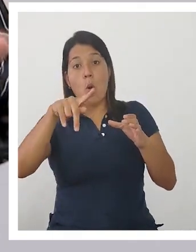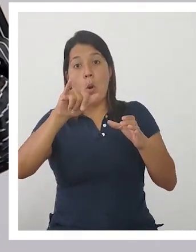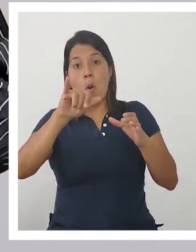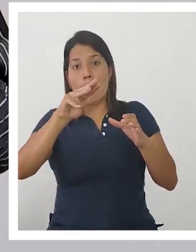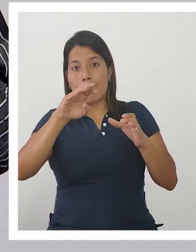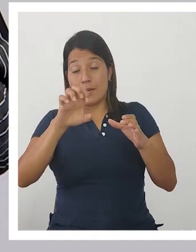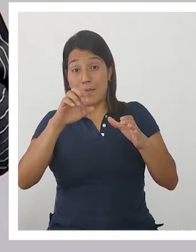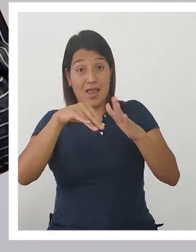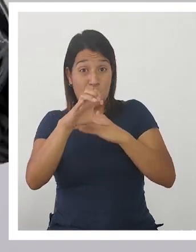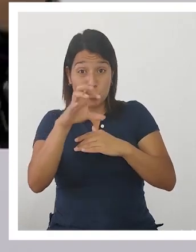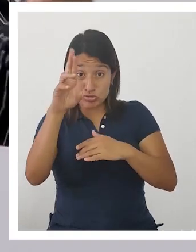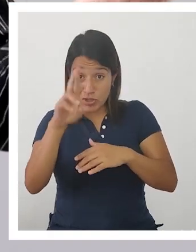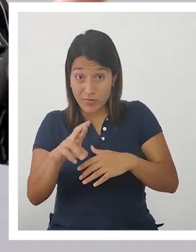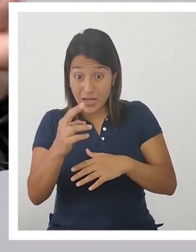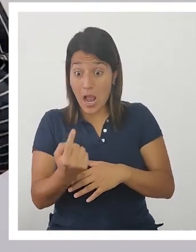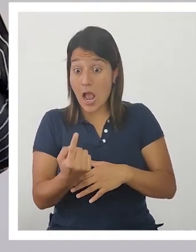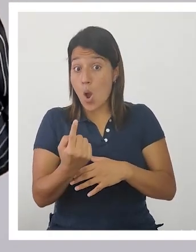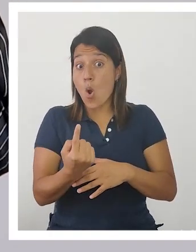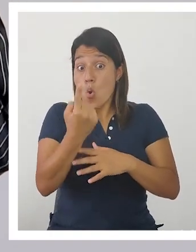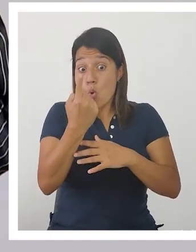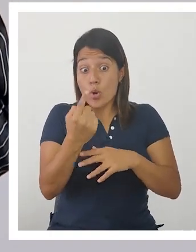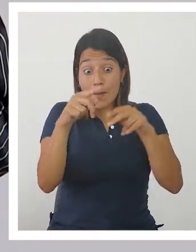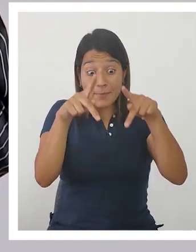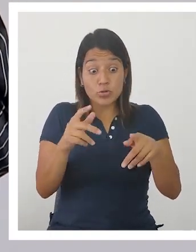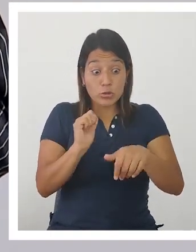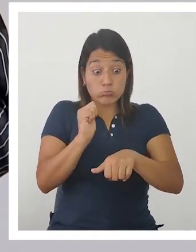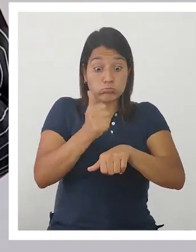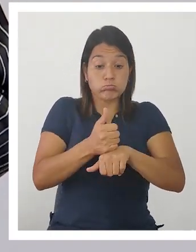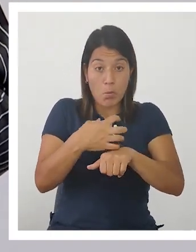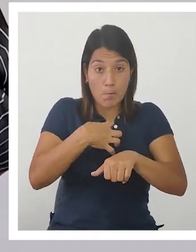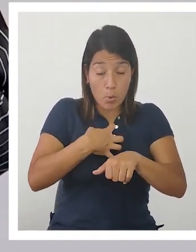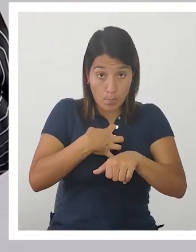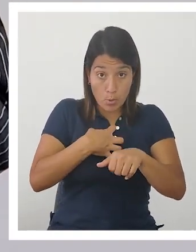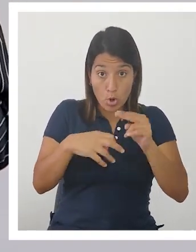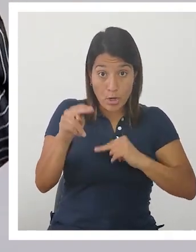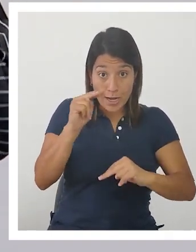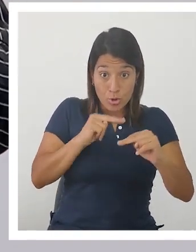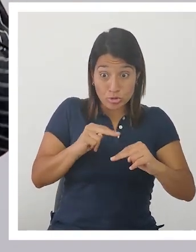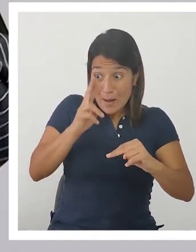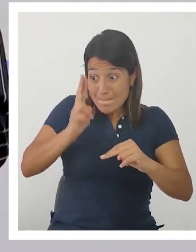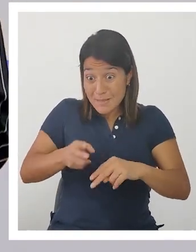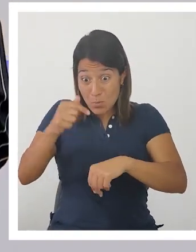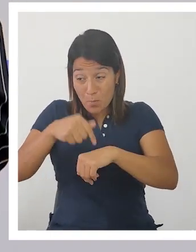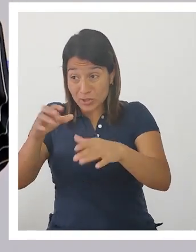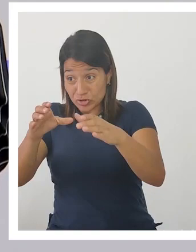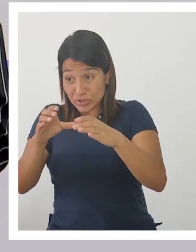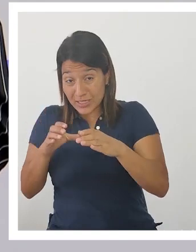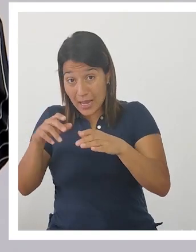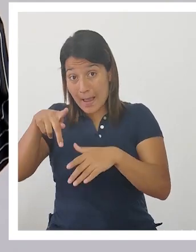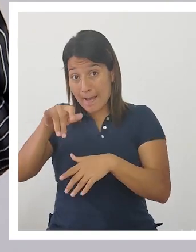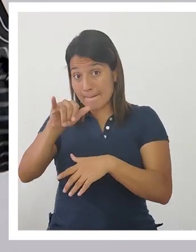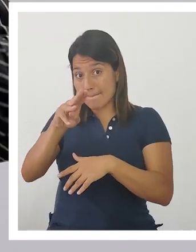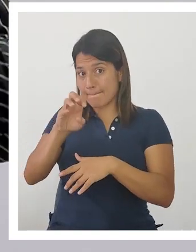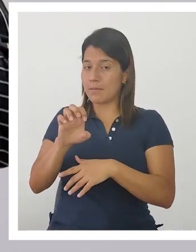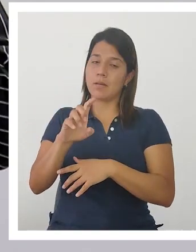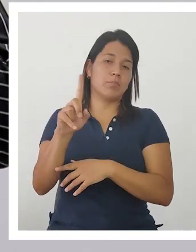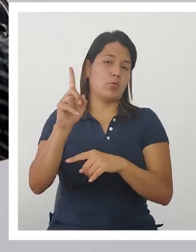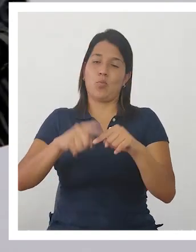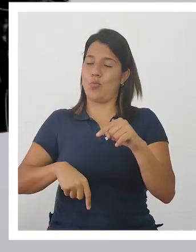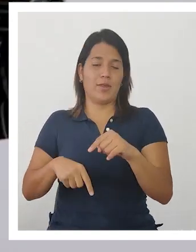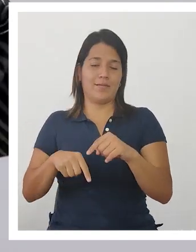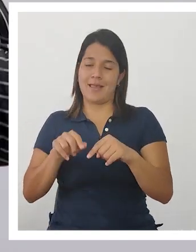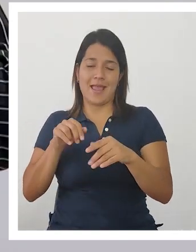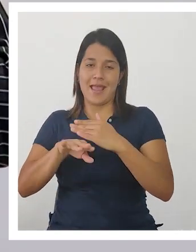en que se constituye la sociedad o se hace el emprendimiento, poderse inscribir y gozar de los beneficios? Entonces, usted tiene que